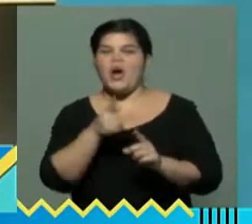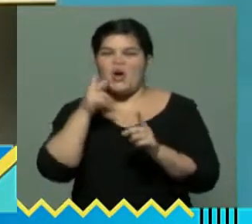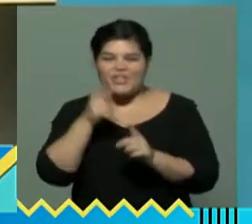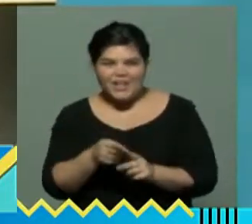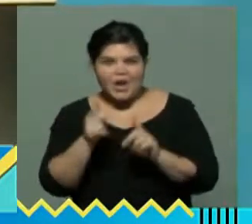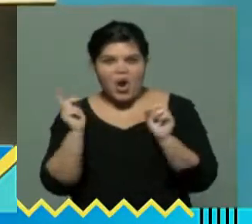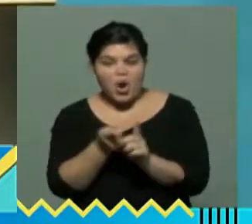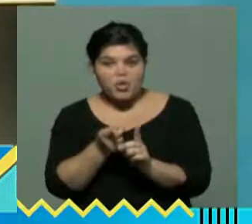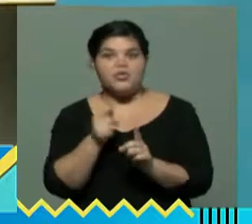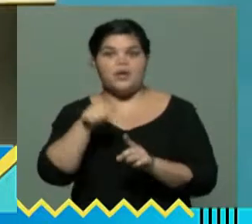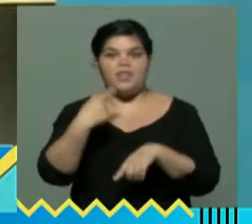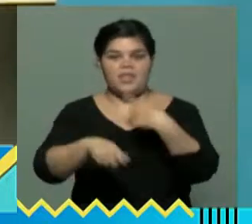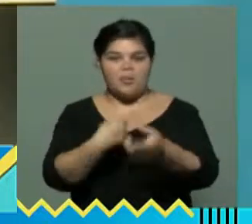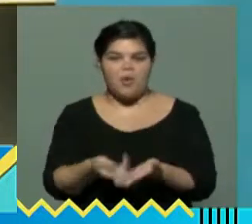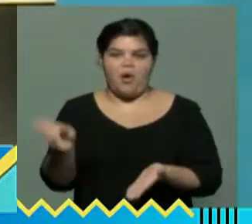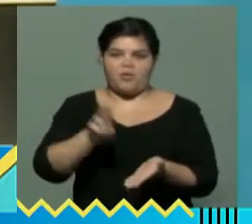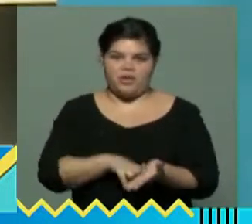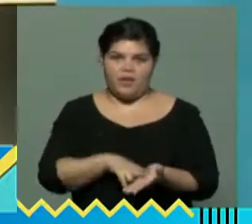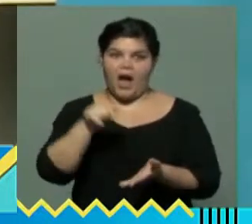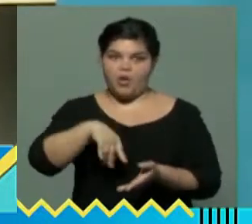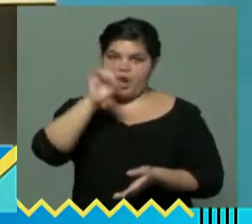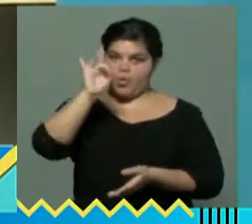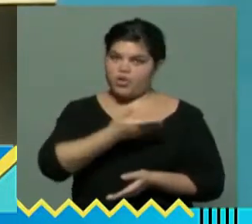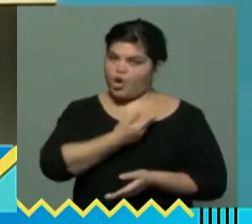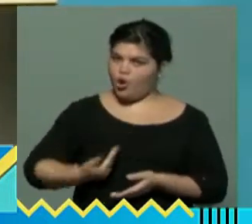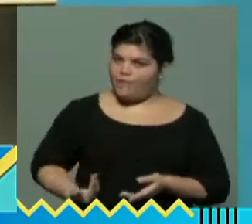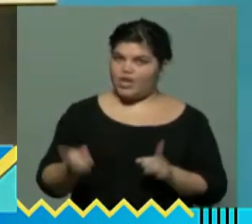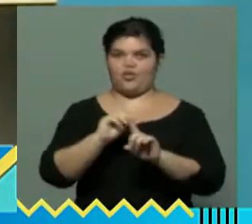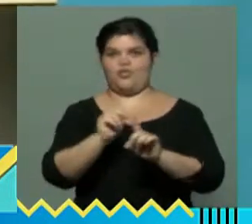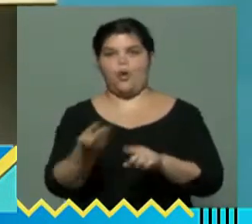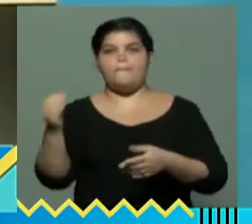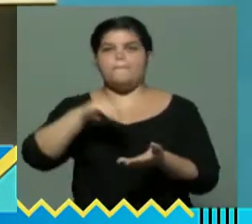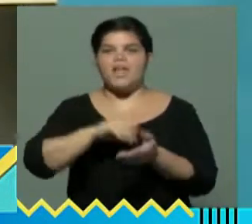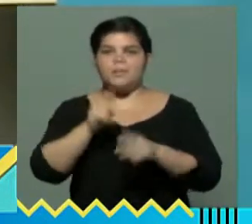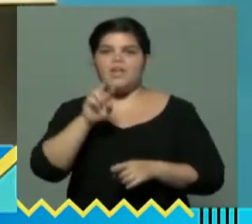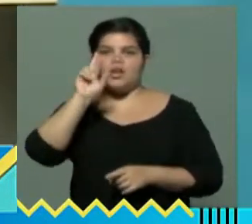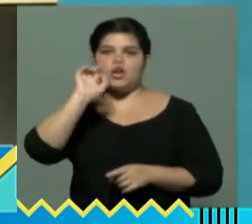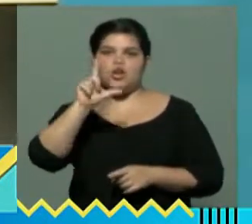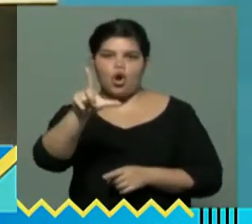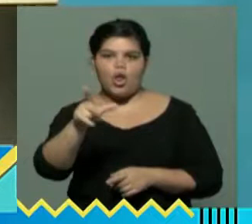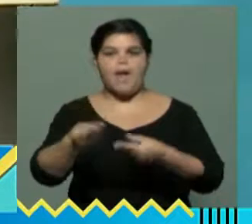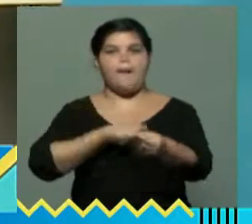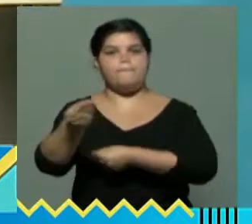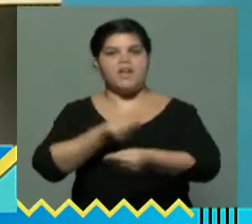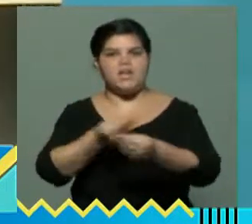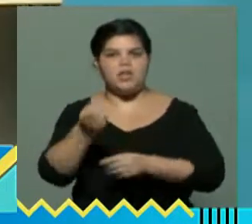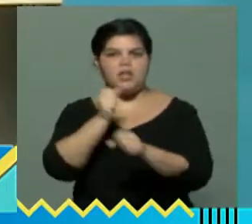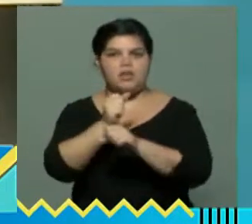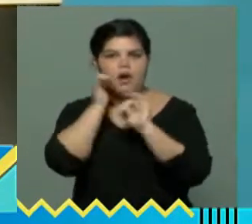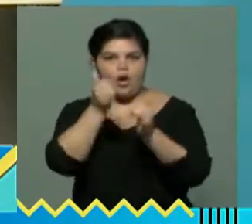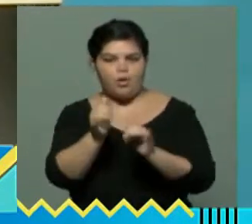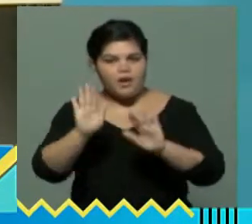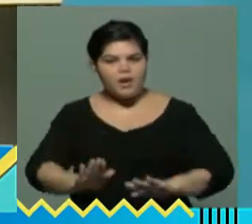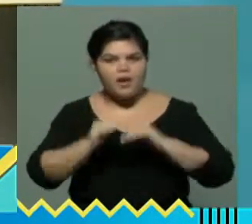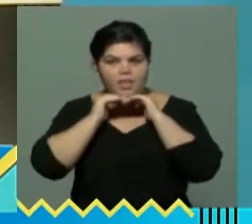redundancia, y enseguida regresamos. Pero ahora no solo con el papel del Estado, sino también cuál es el rol empresarial en el empleo joven. Quédate